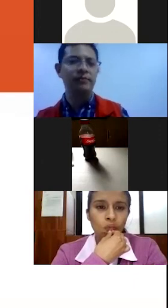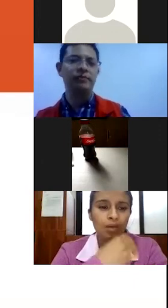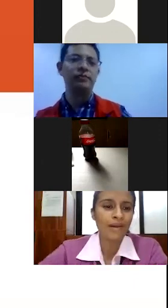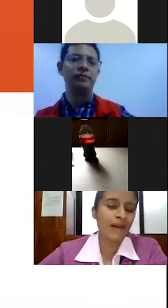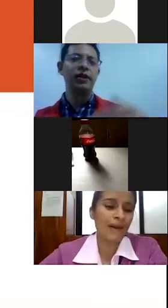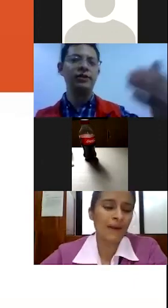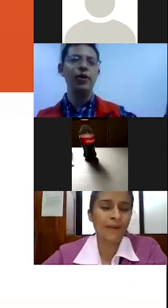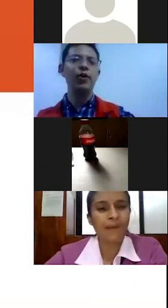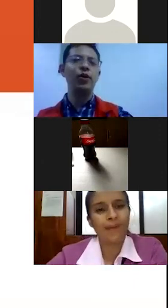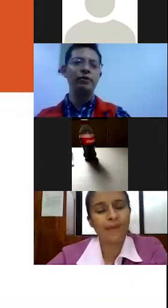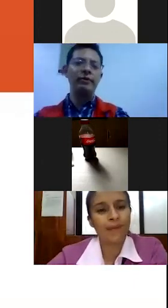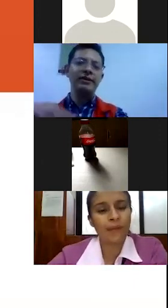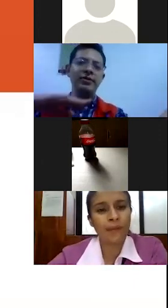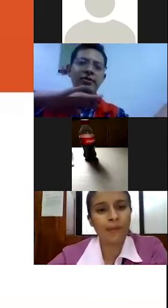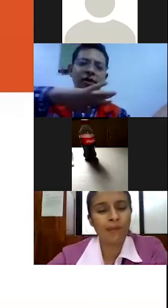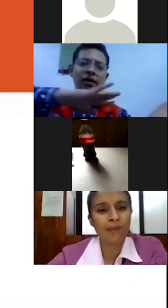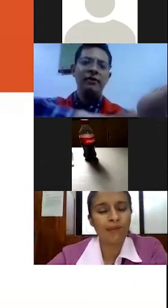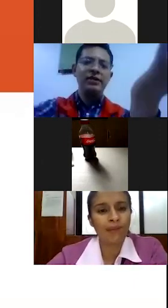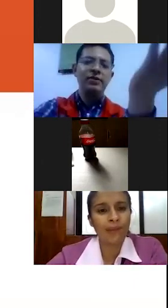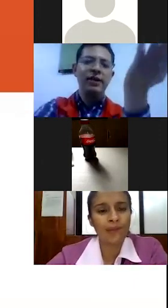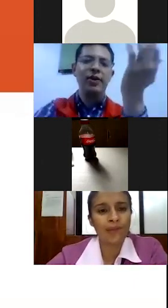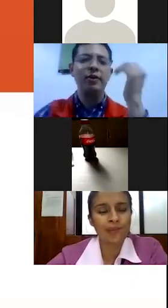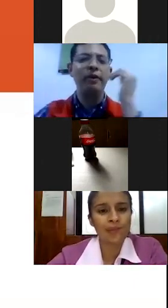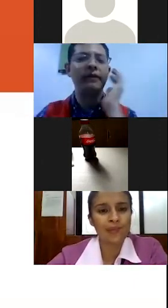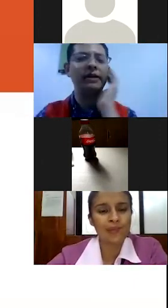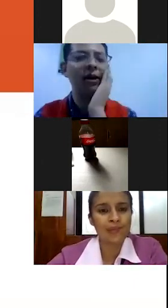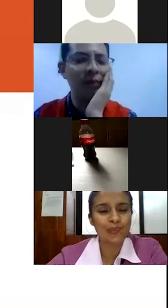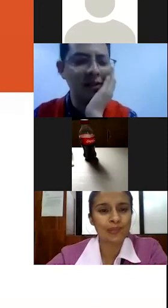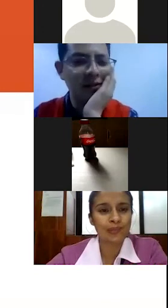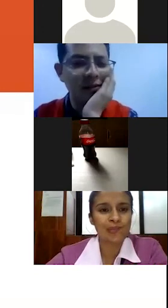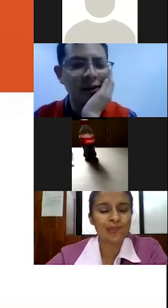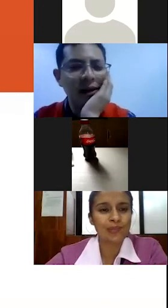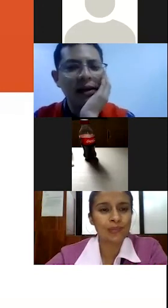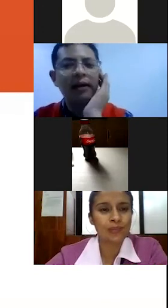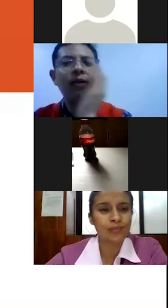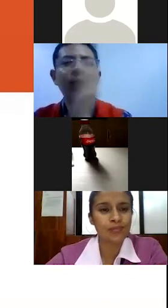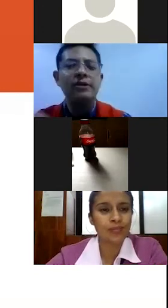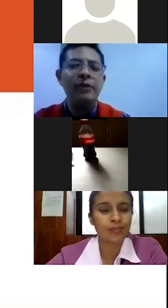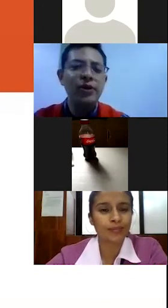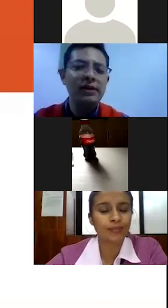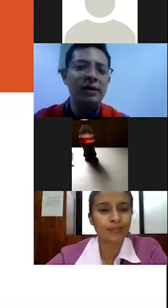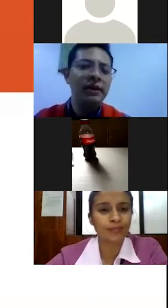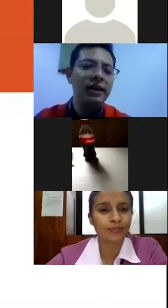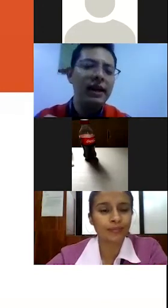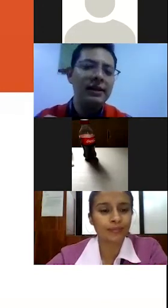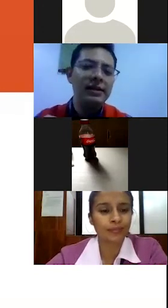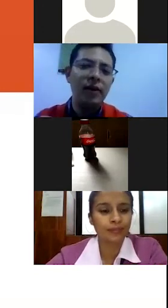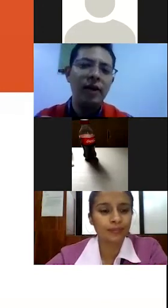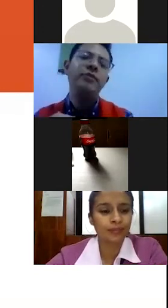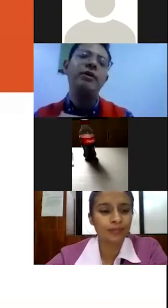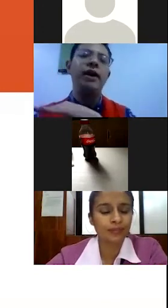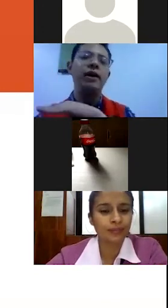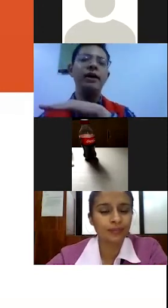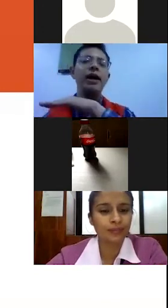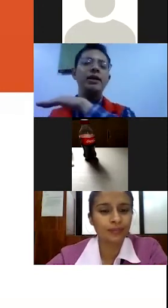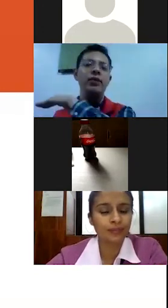no. Porque si yo lo coloco sobre el brazo, me va a resultar incómodo para mí hacer la compresión. Recuerden, las compresiones siempre tienen que hacerse con la víctima